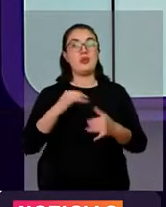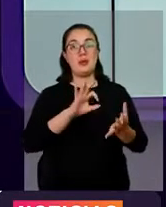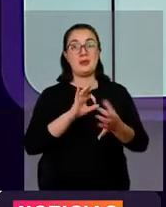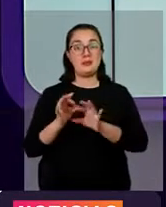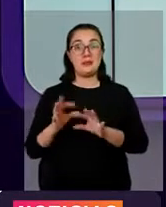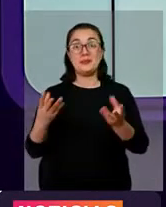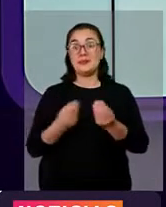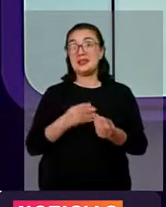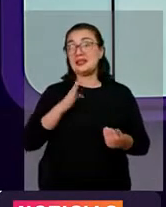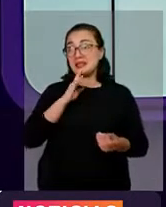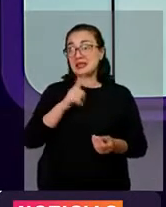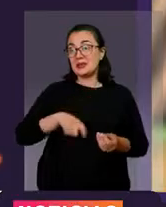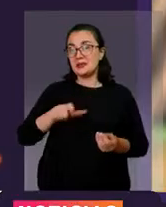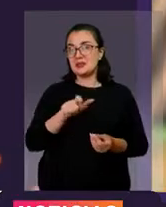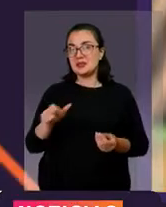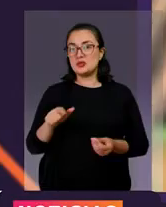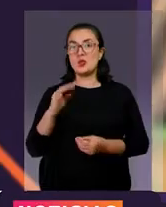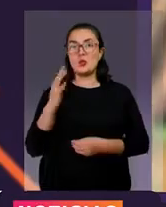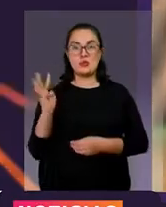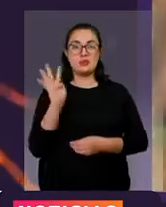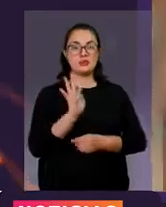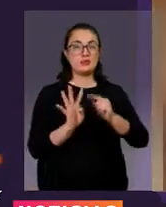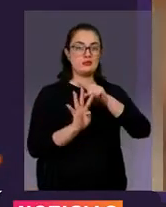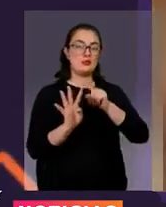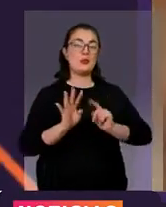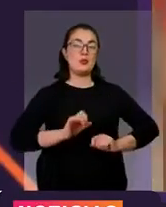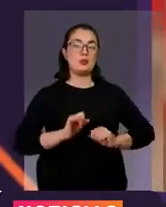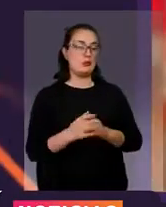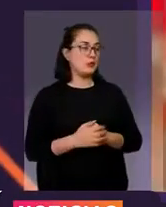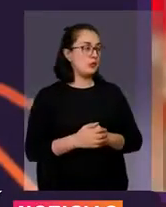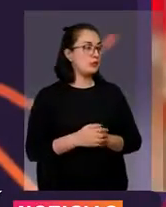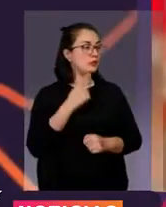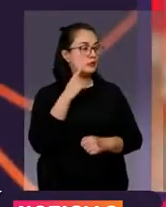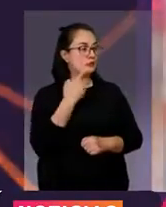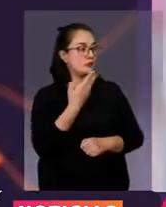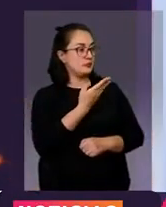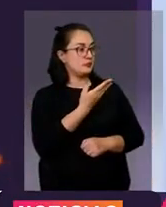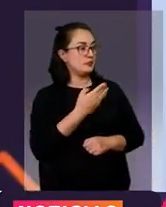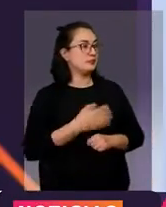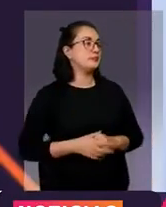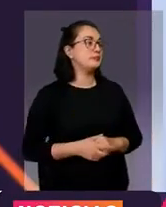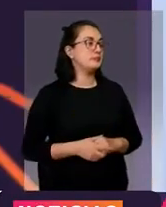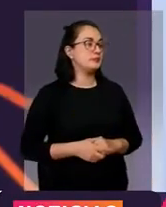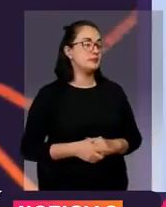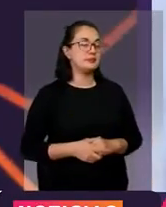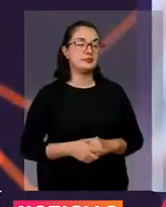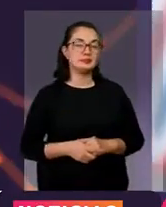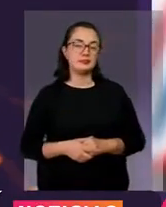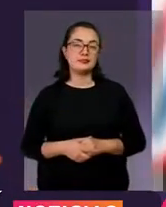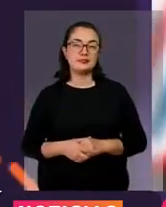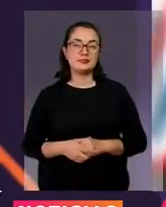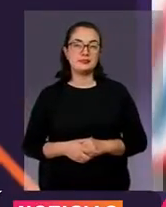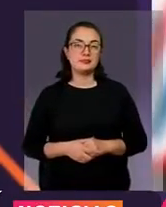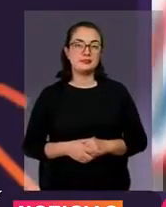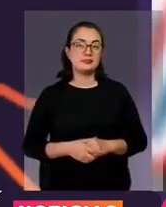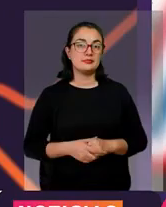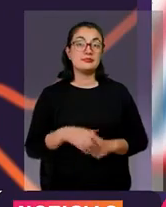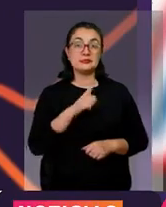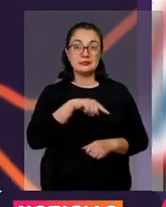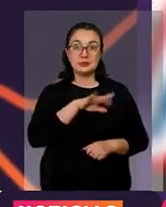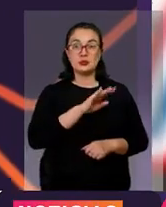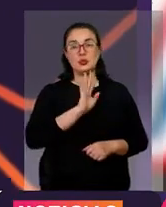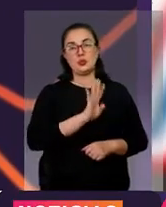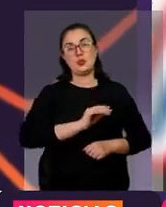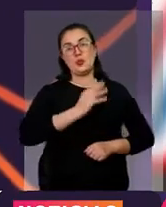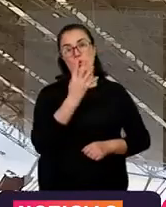4 bogotanos. Roberto Terán, John Pérez, los hermanos René y Carlos López, todos de Bogotá, más el antioqueño